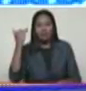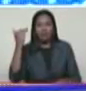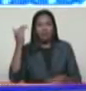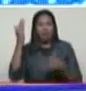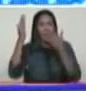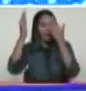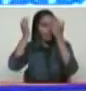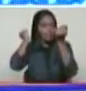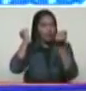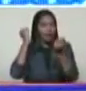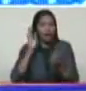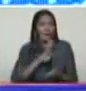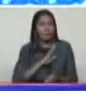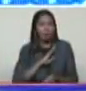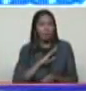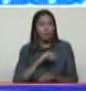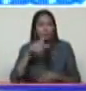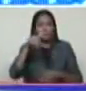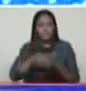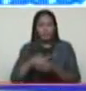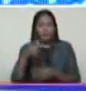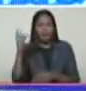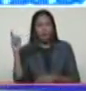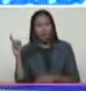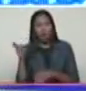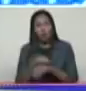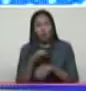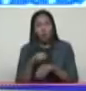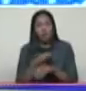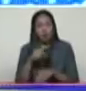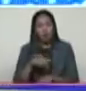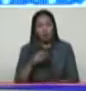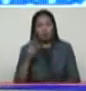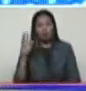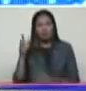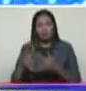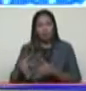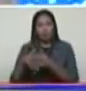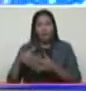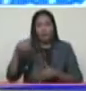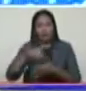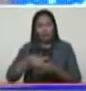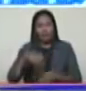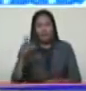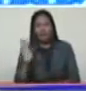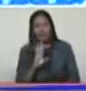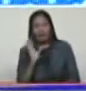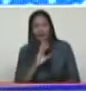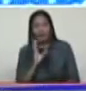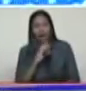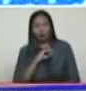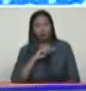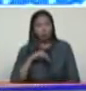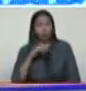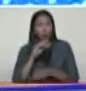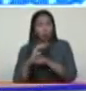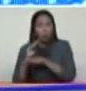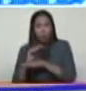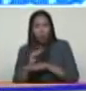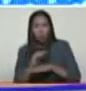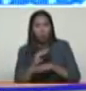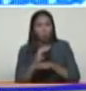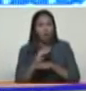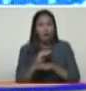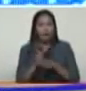le pertenece al gobierno de los Estados Unidos, aquí en Caracas. Vamos a protegerla aún más, porque Venezuela